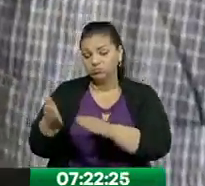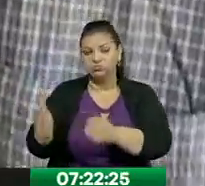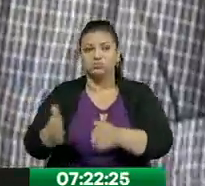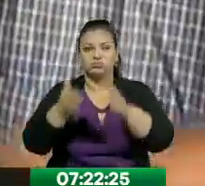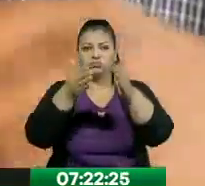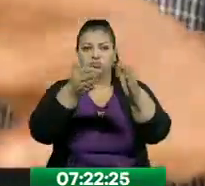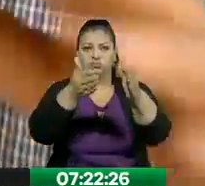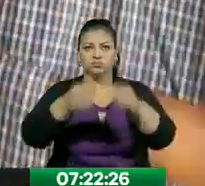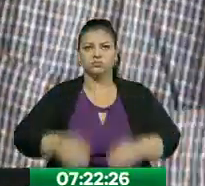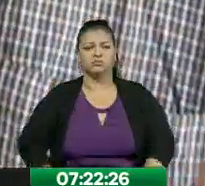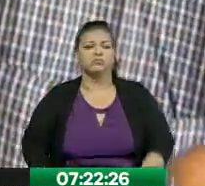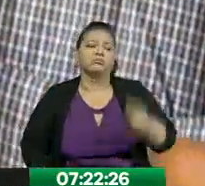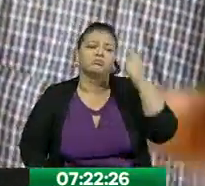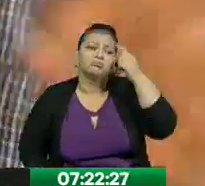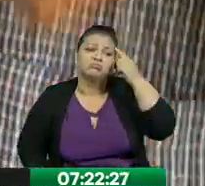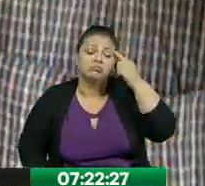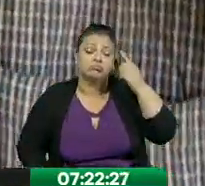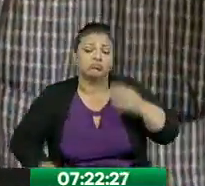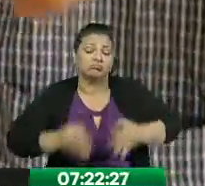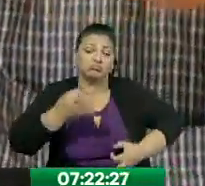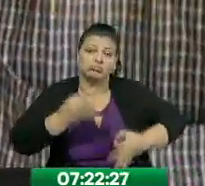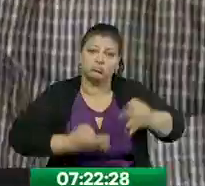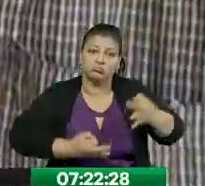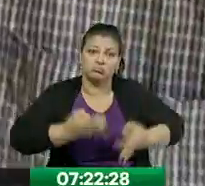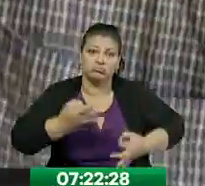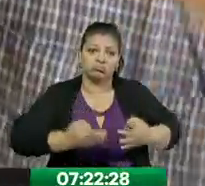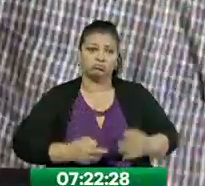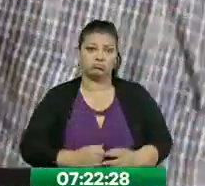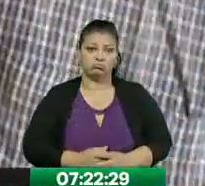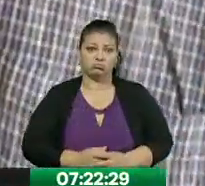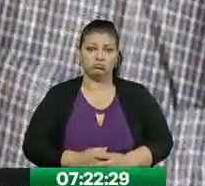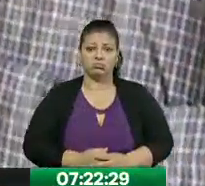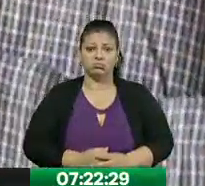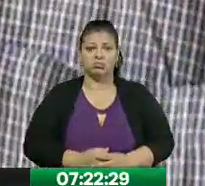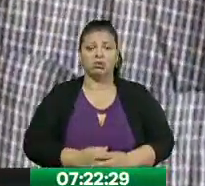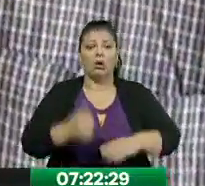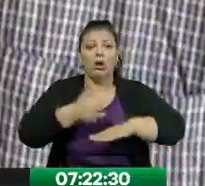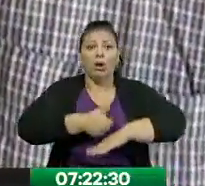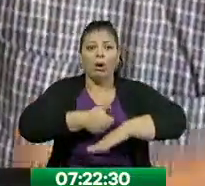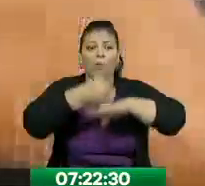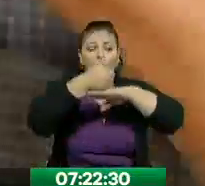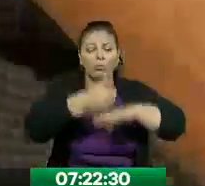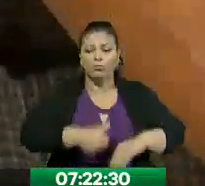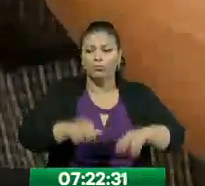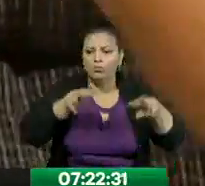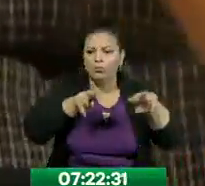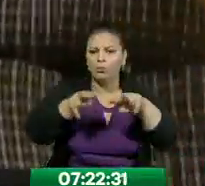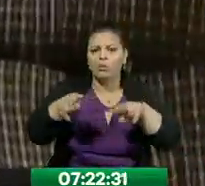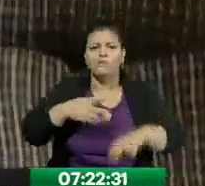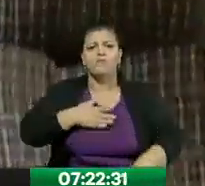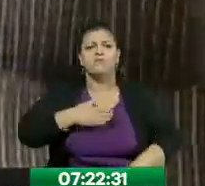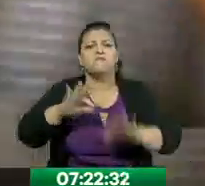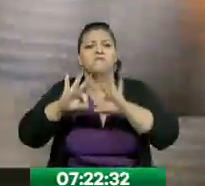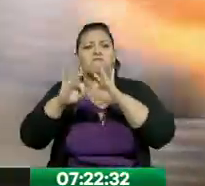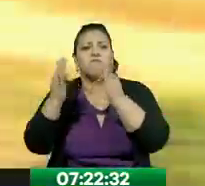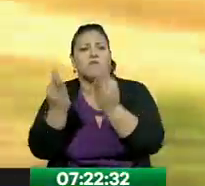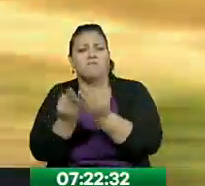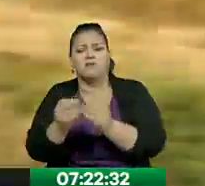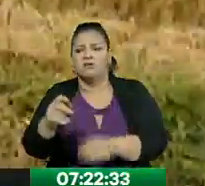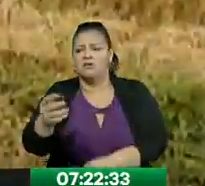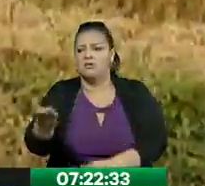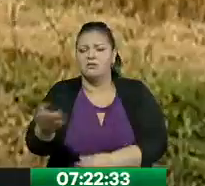porque si no todo se queda en la impunidad y nos acaban a toditos, pues, a toda mi familia, porque ya esta es mi familia, que es hermano, mi sobrino.